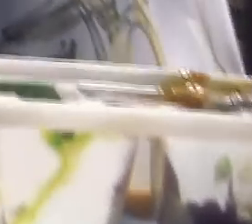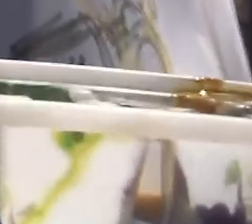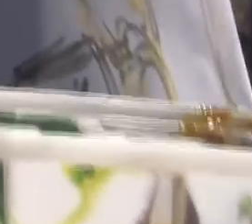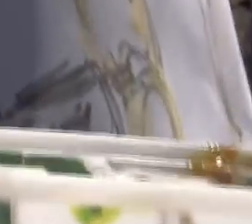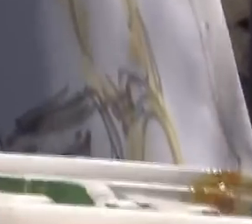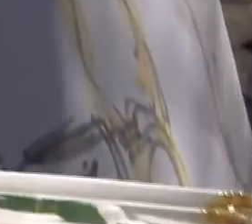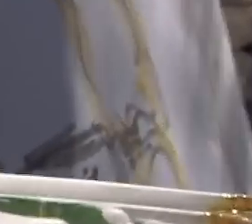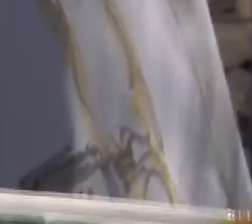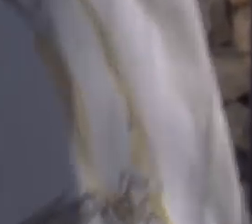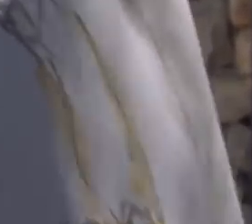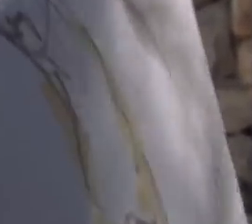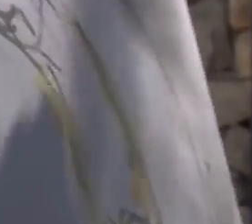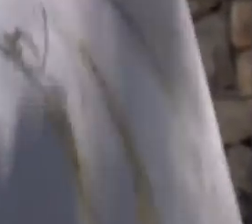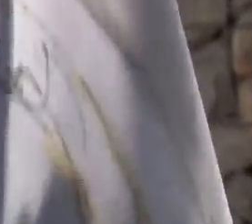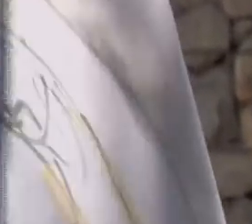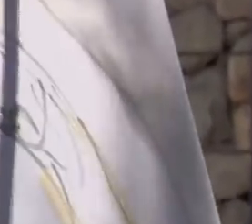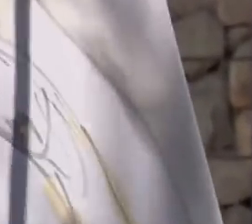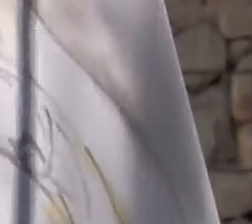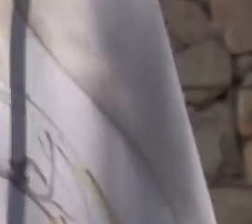Pedernera,